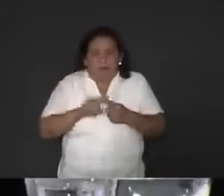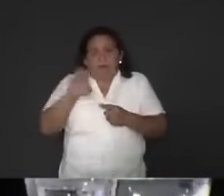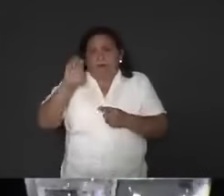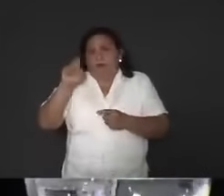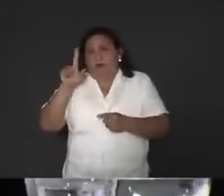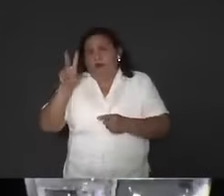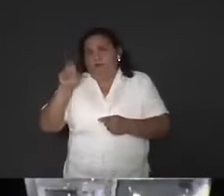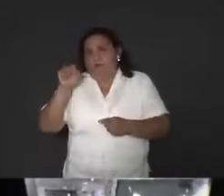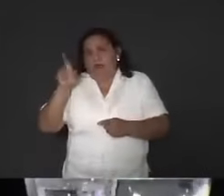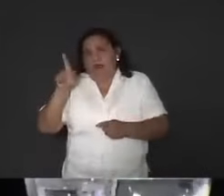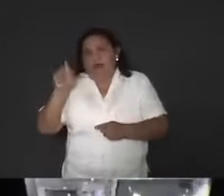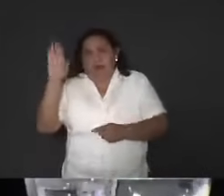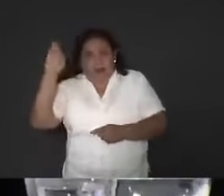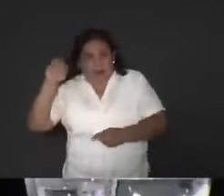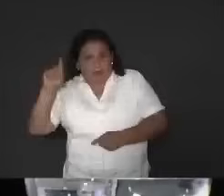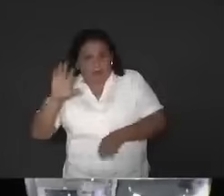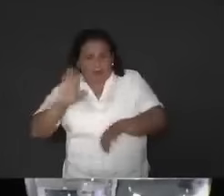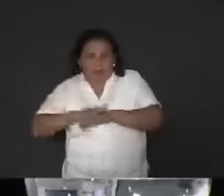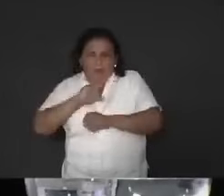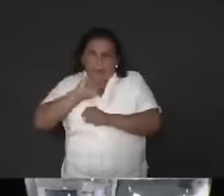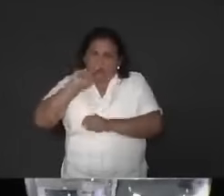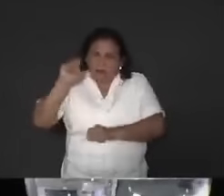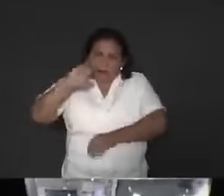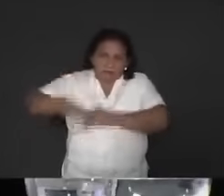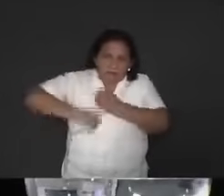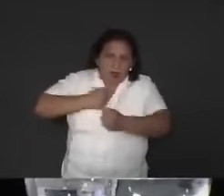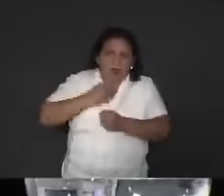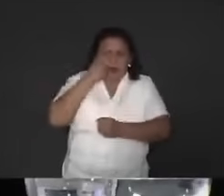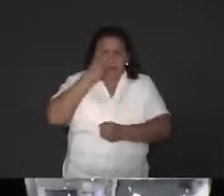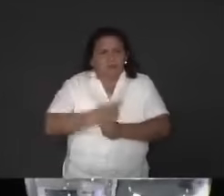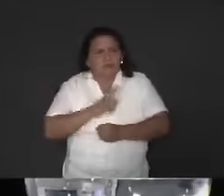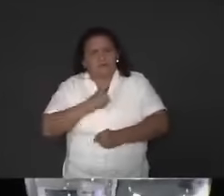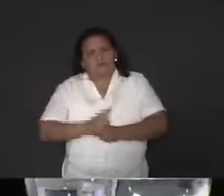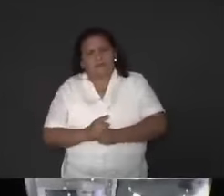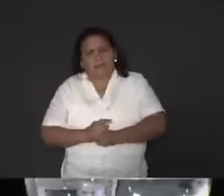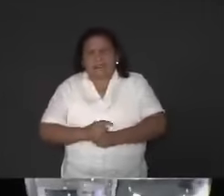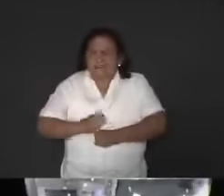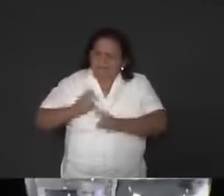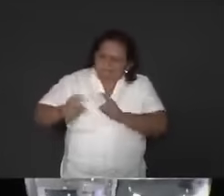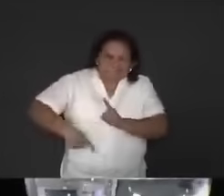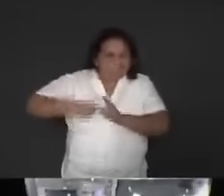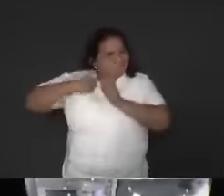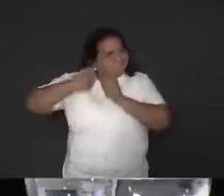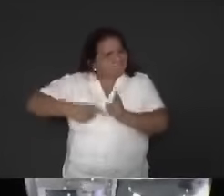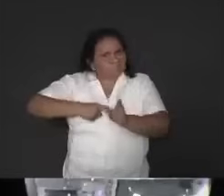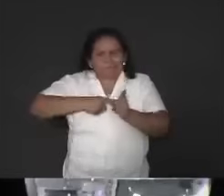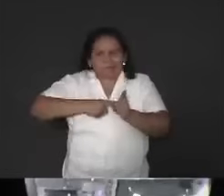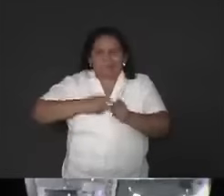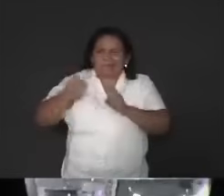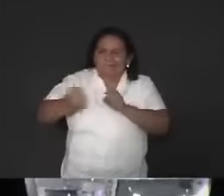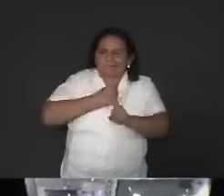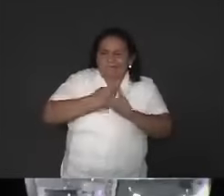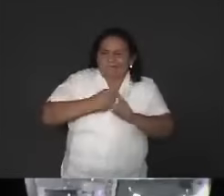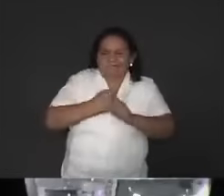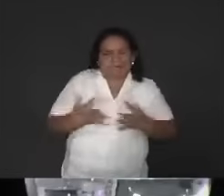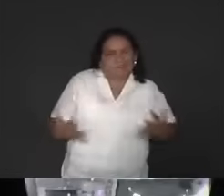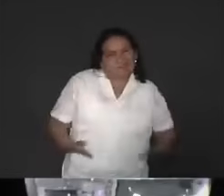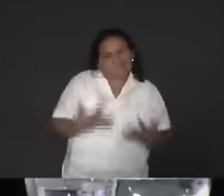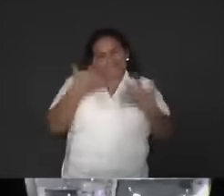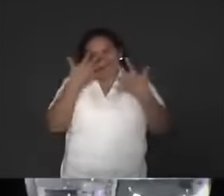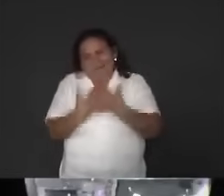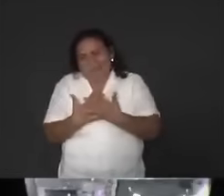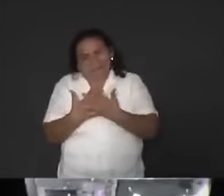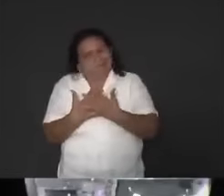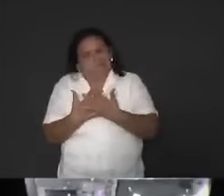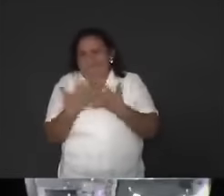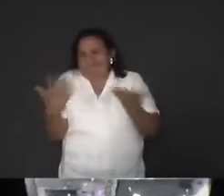Carrillo Puerto. Más de 100 años después, prevalecen altos niveles de violencia contra la mujer. Las cárceles están llenas y no